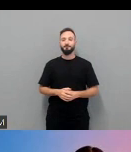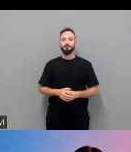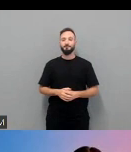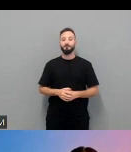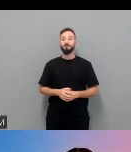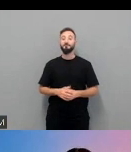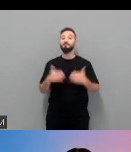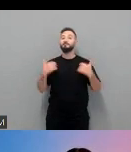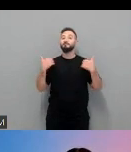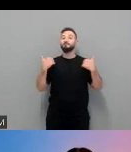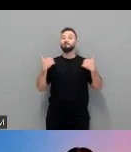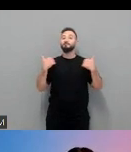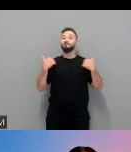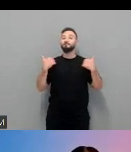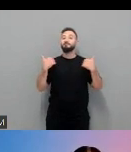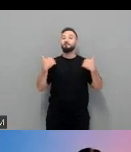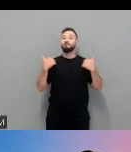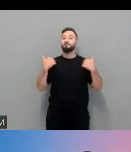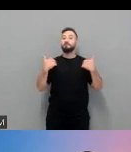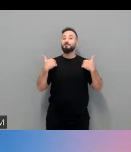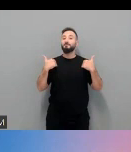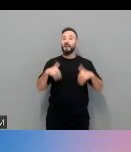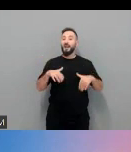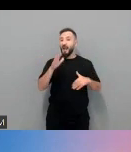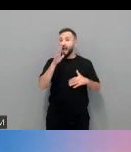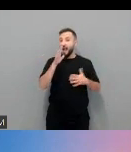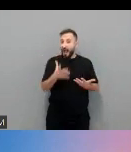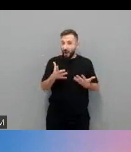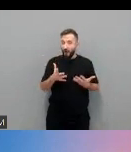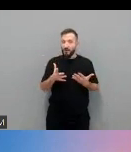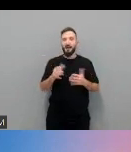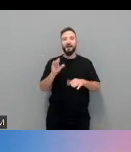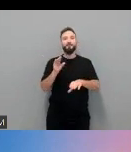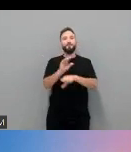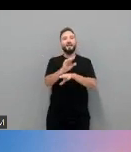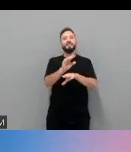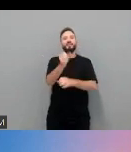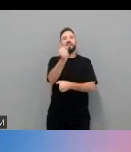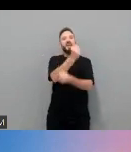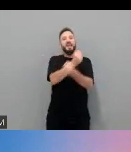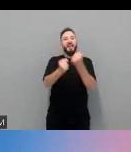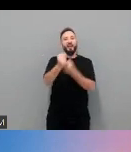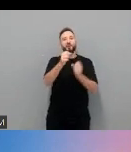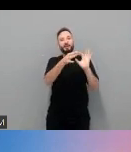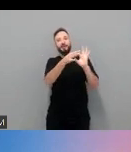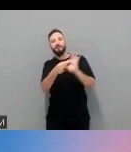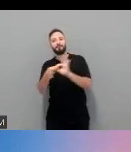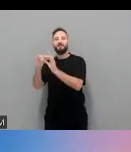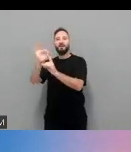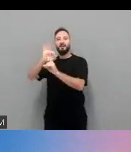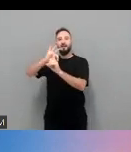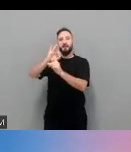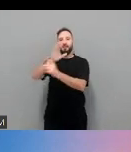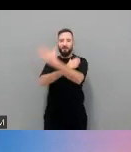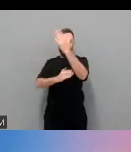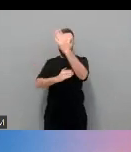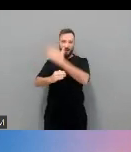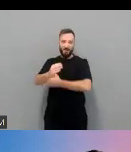Vamos a entrar en las prestaciones económicas derivadas del grado de la discapacidad. Bueno, y